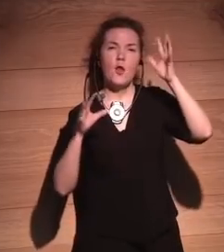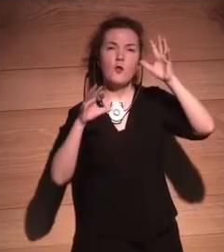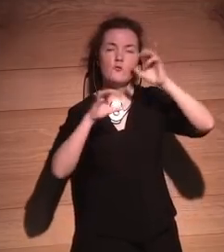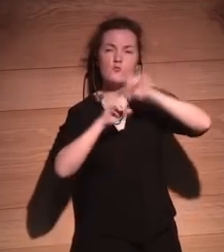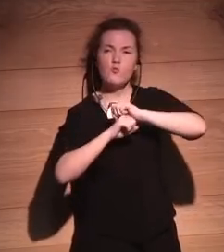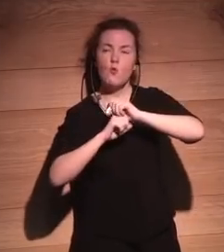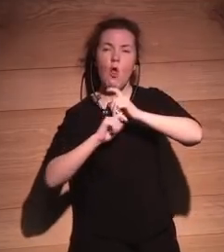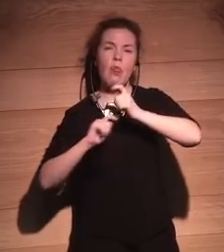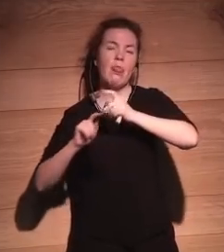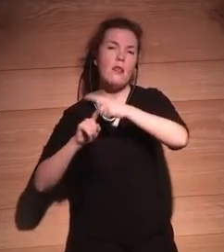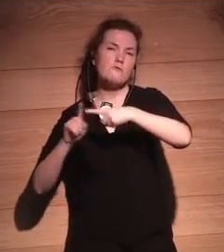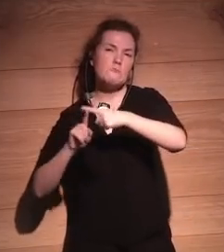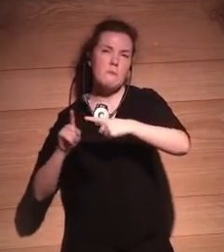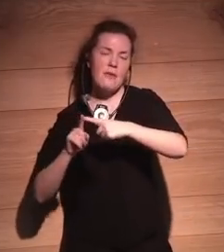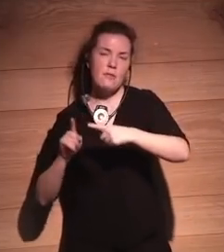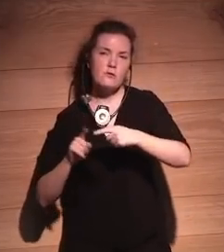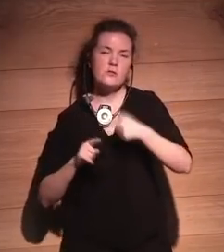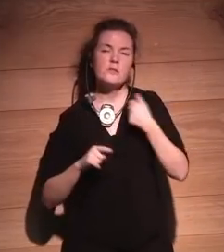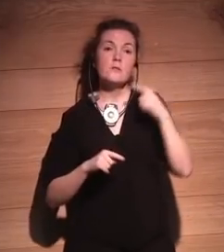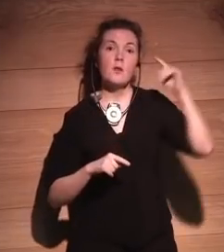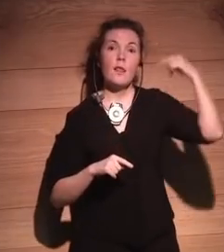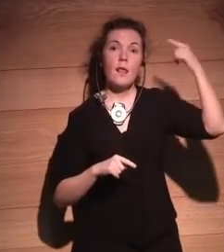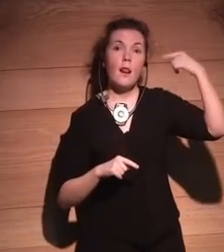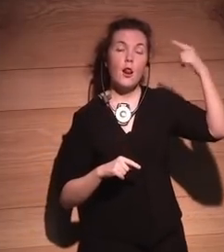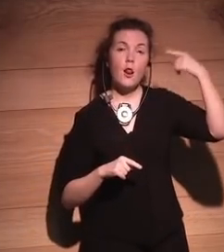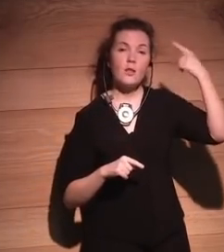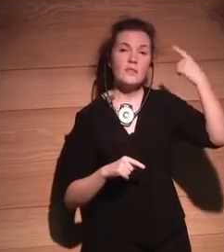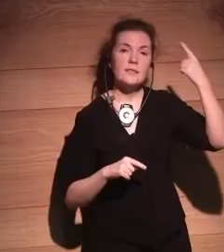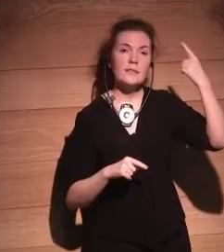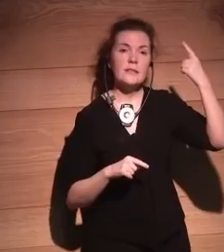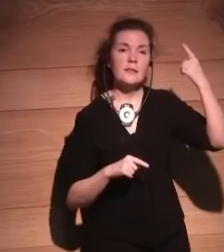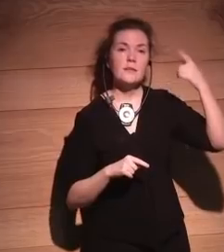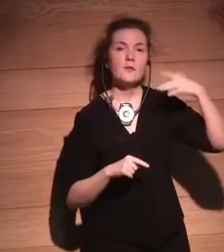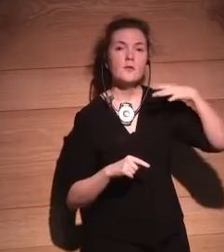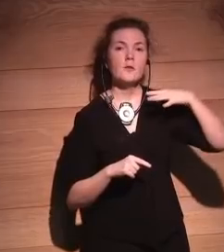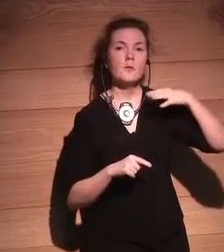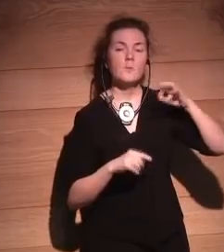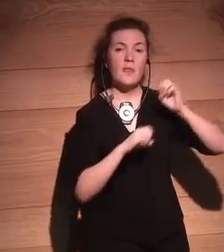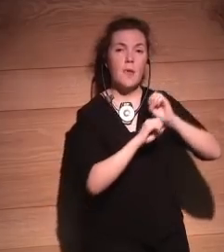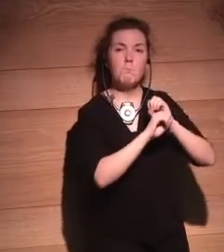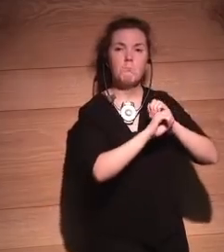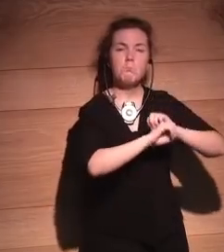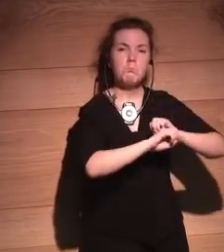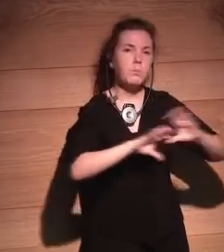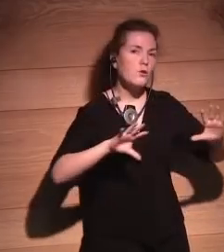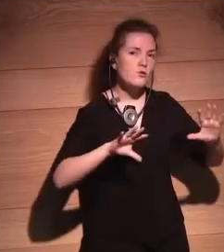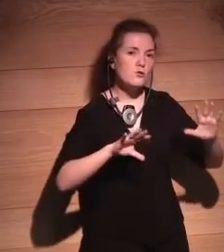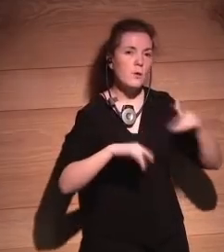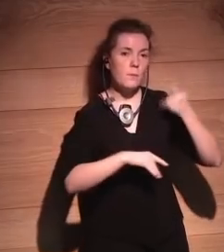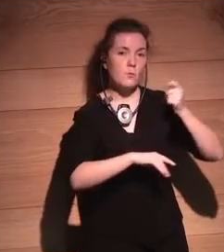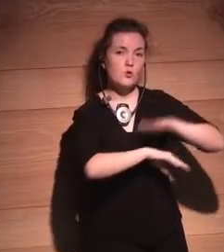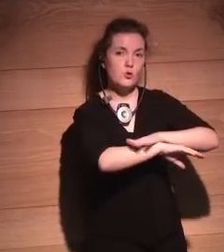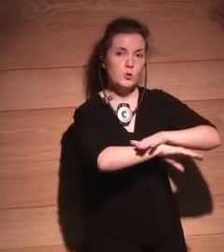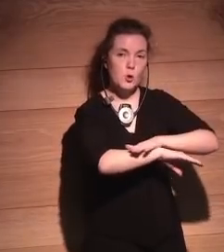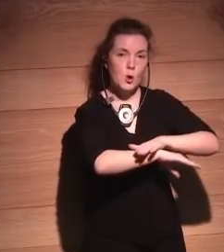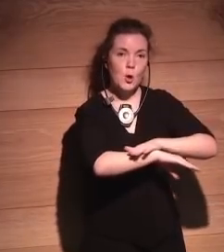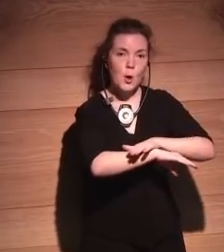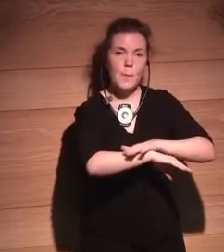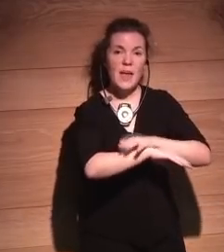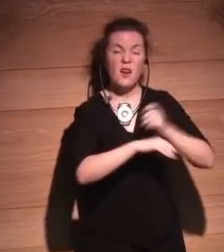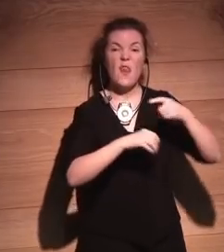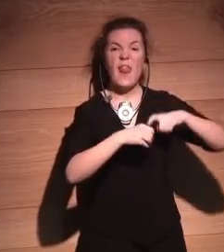los medios y del cielo en Londres con quién sabe, la posible implosión de nuestro gobierno, la opción